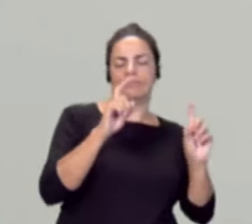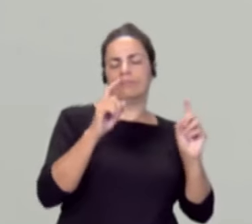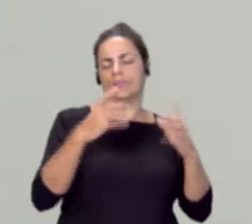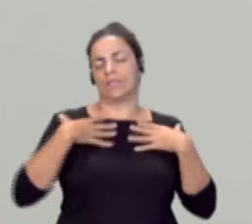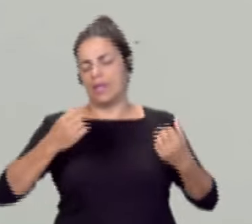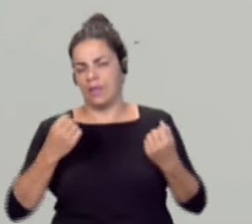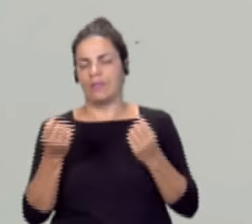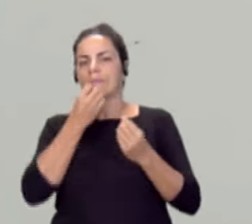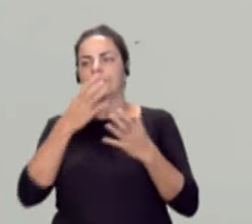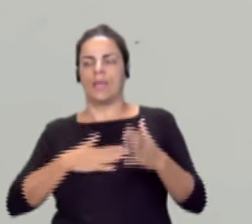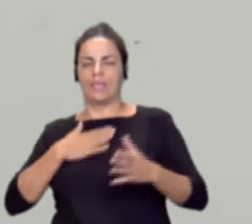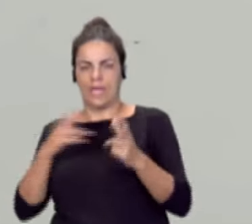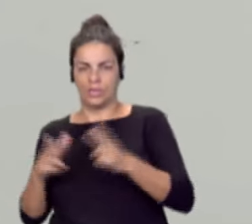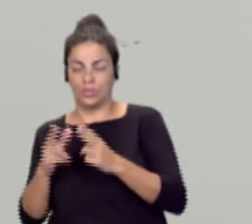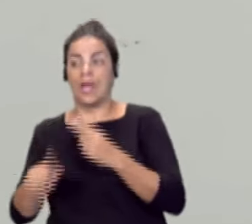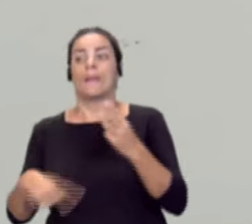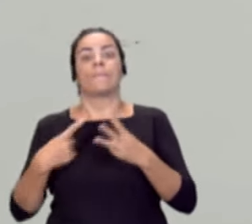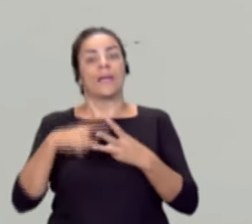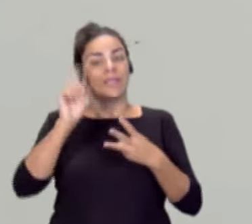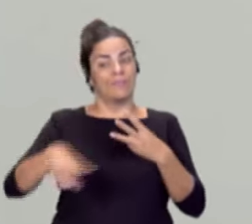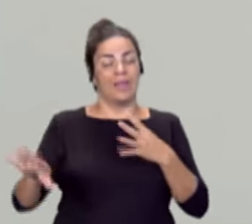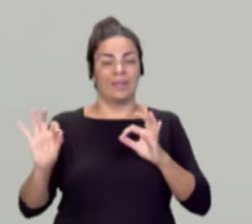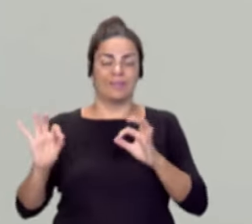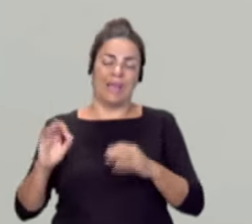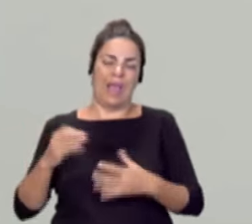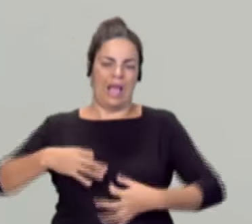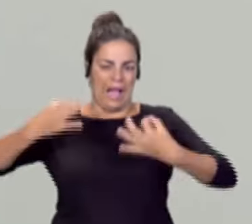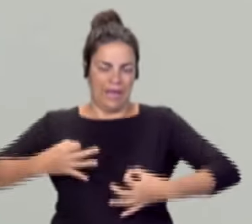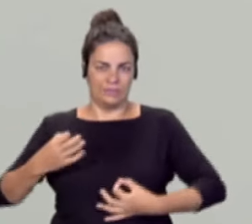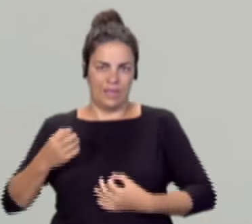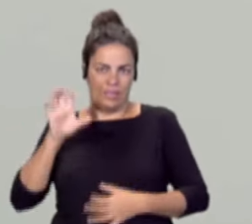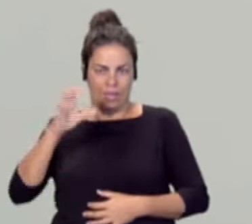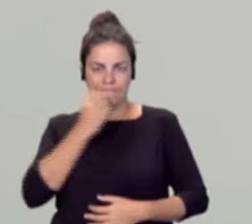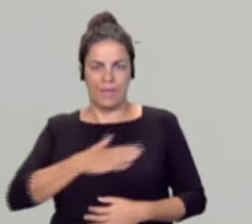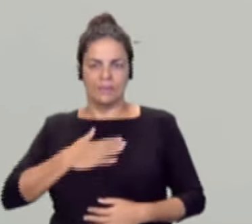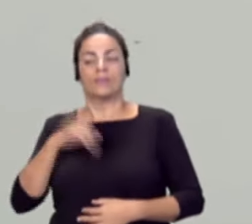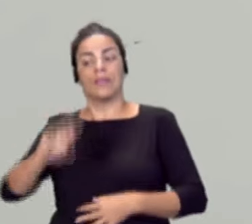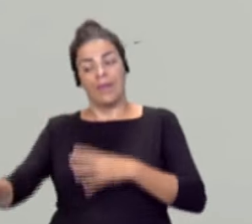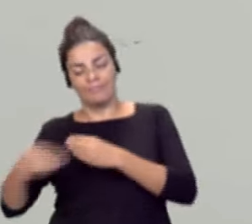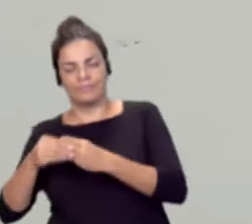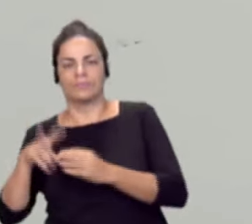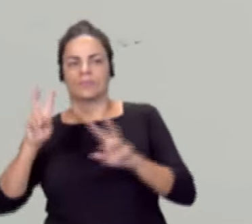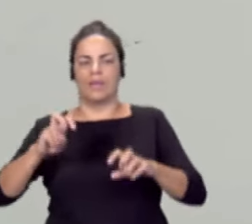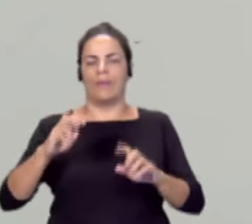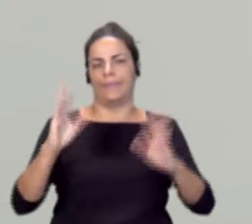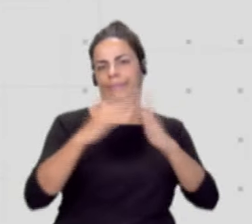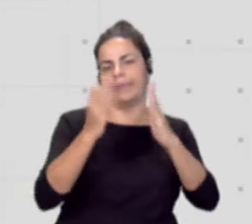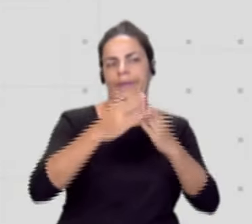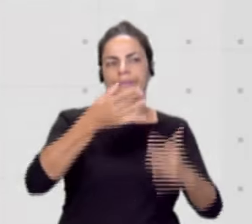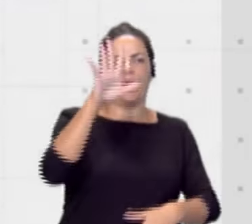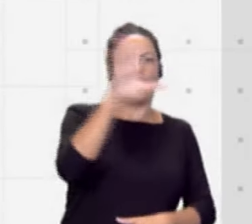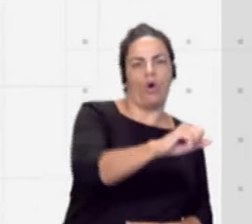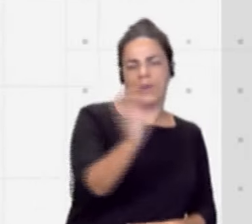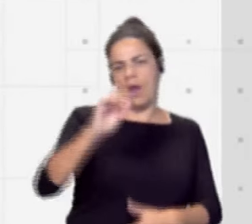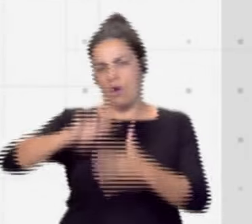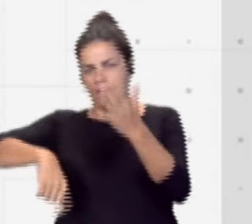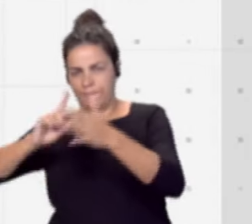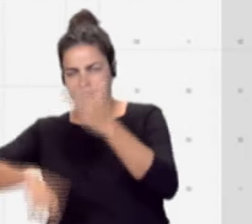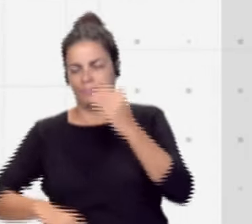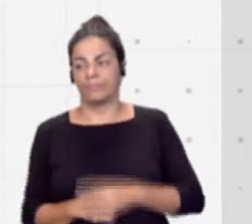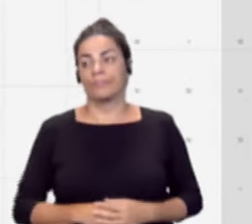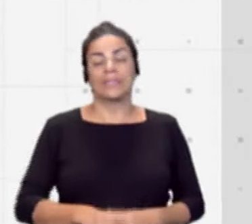añadido a esta garantía del estado del bienestar la adquisición de vivienda o el arrendamiento de vivienda. De hecho, el Instituto